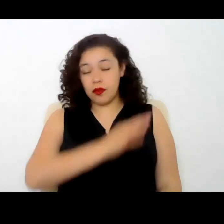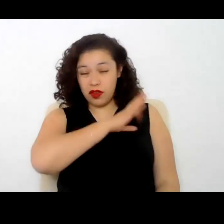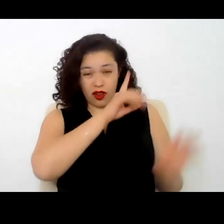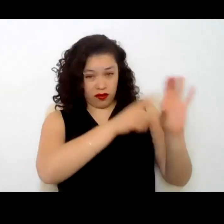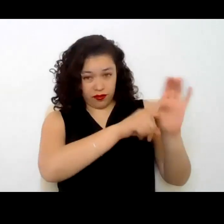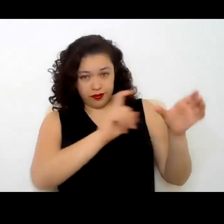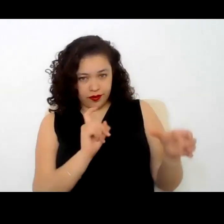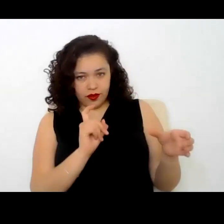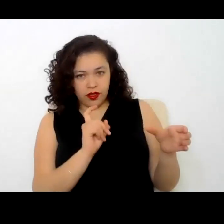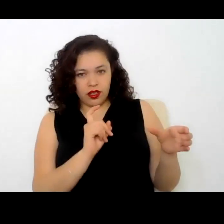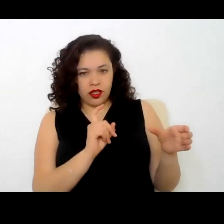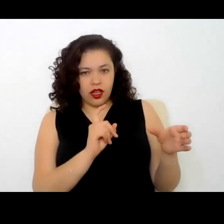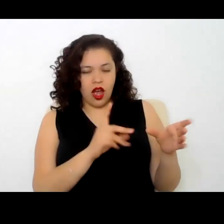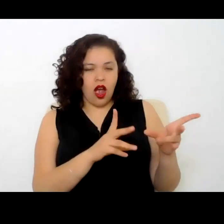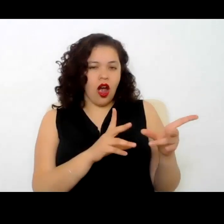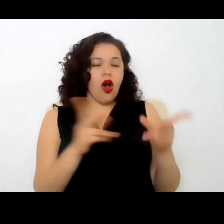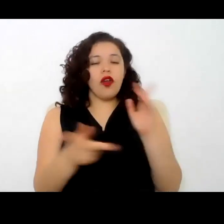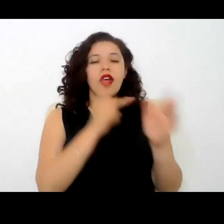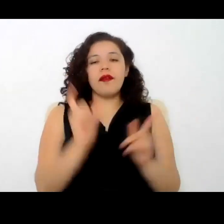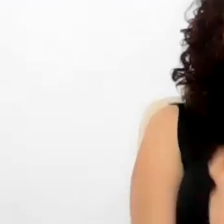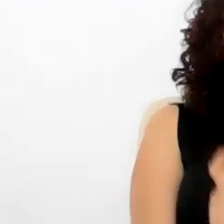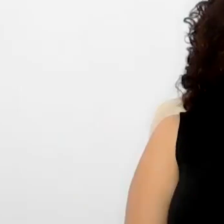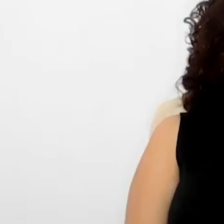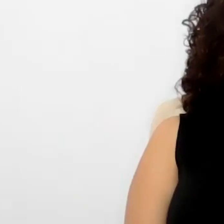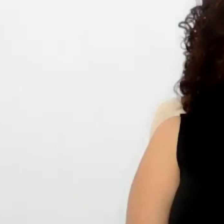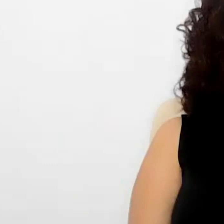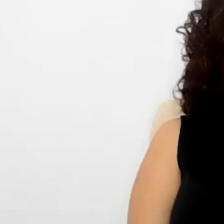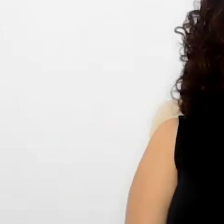volver a entrar en el botón de compartir, me podría ir.